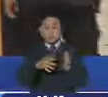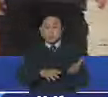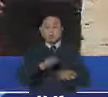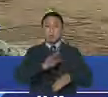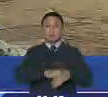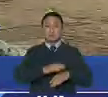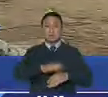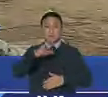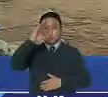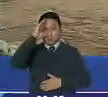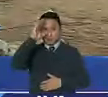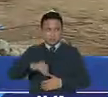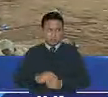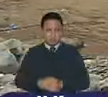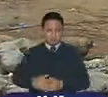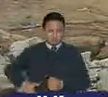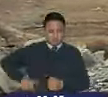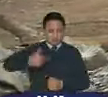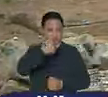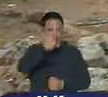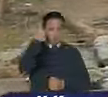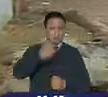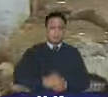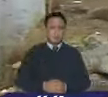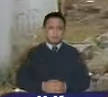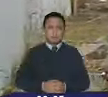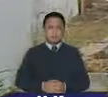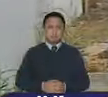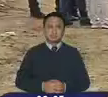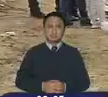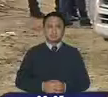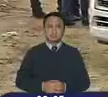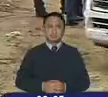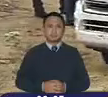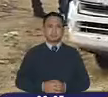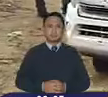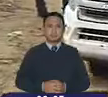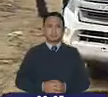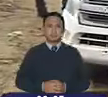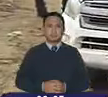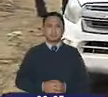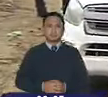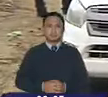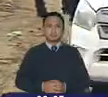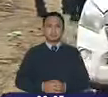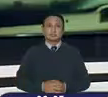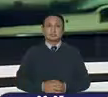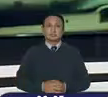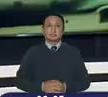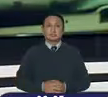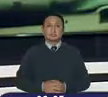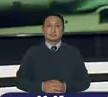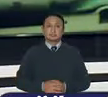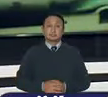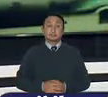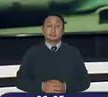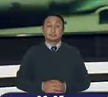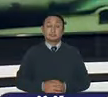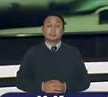policía que no dudó en disparar ante la acción peligrosa que tuvo que enfrentar, informó Charlie Pisa. La Agencia